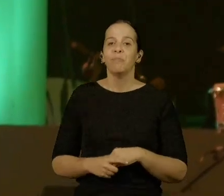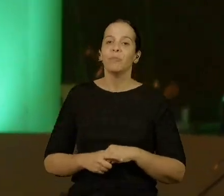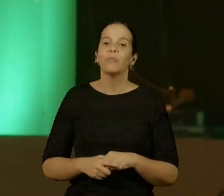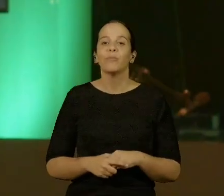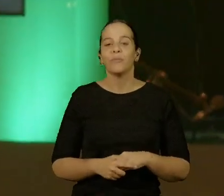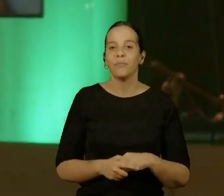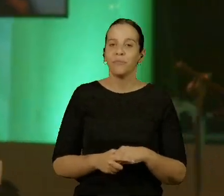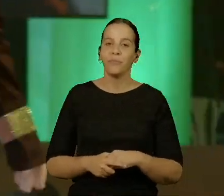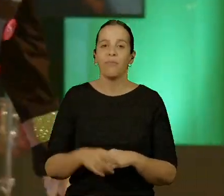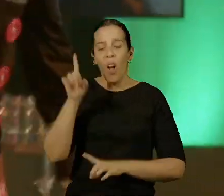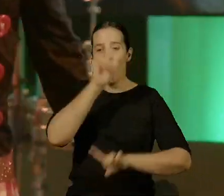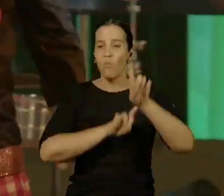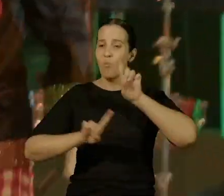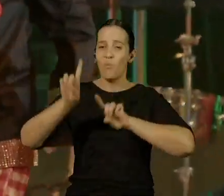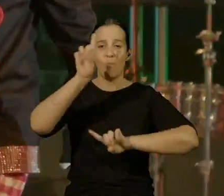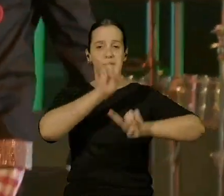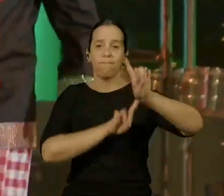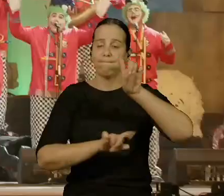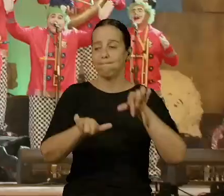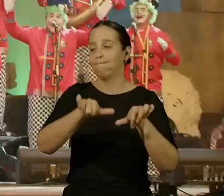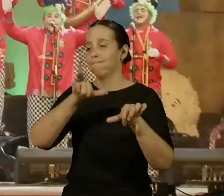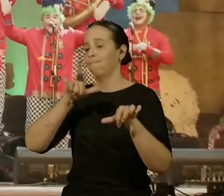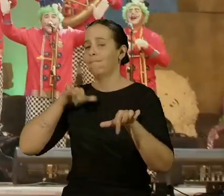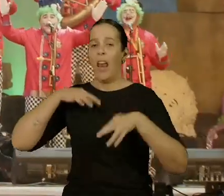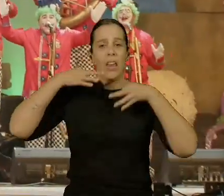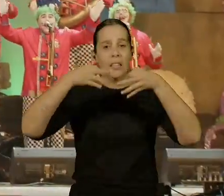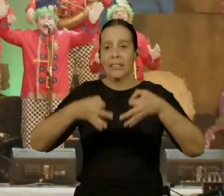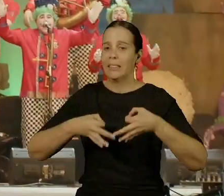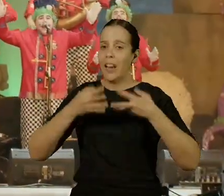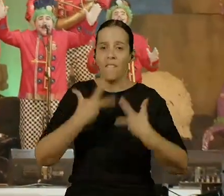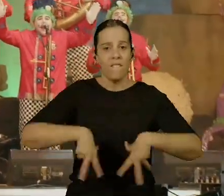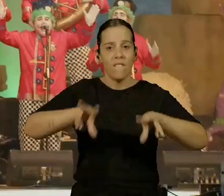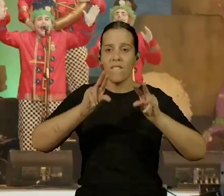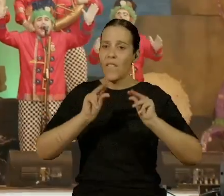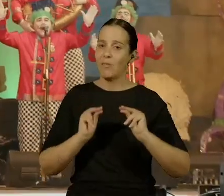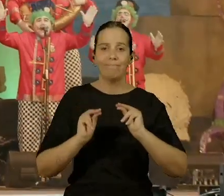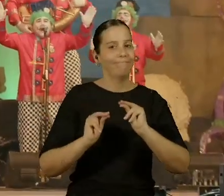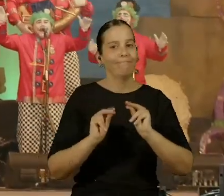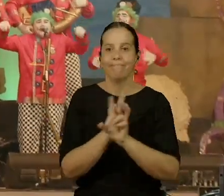El mismo problema de siempre no acabará.